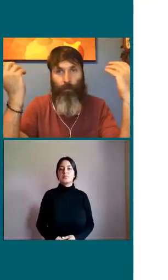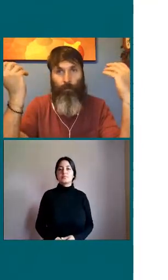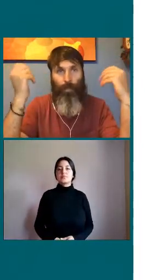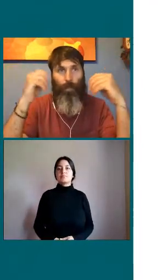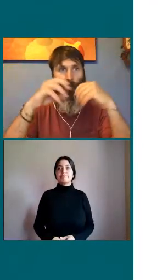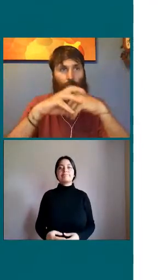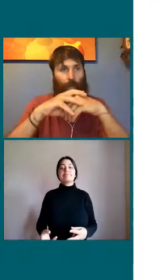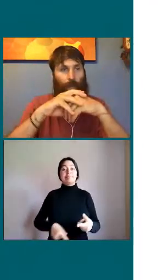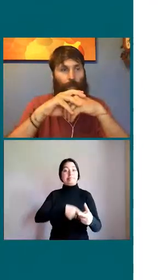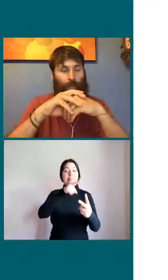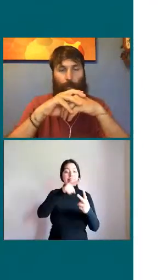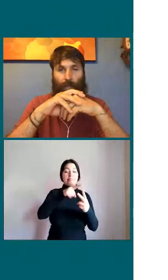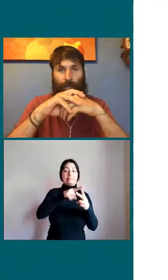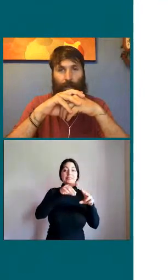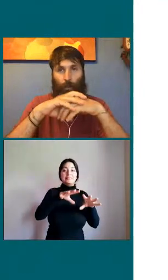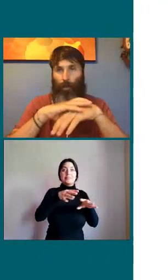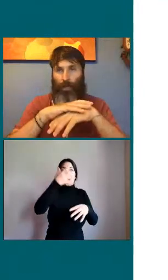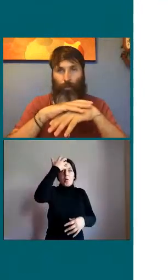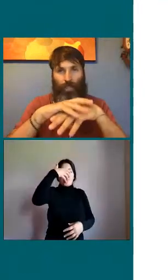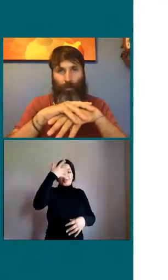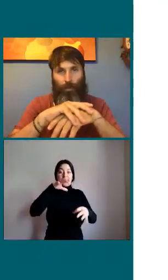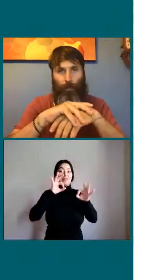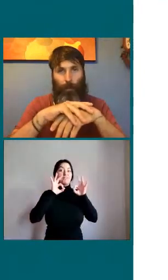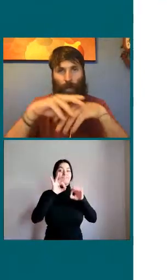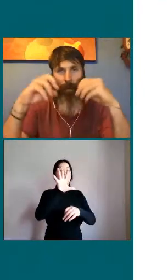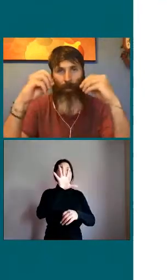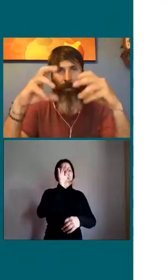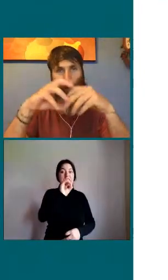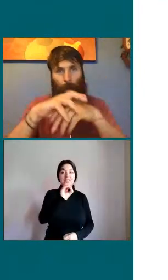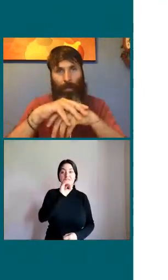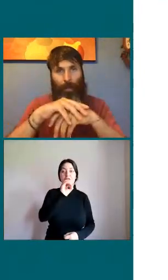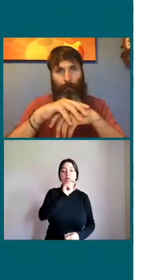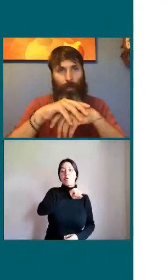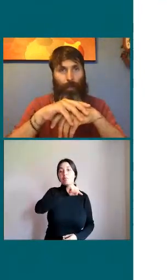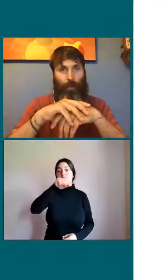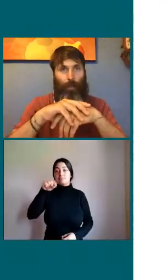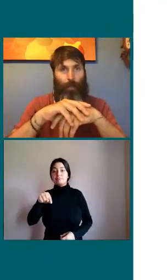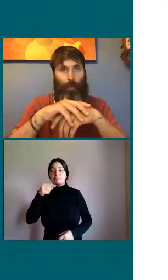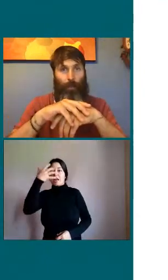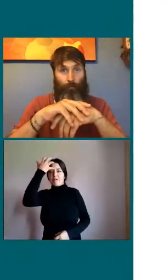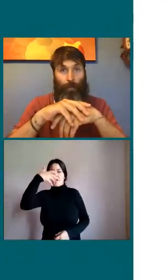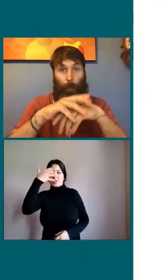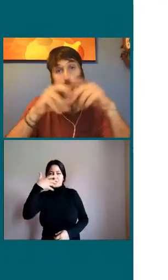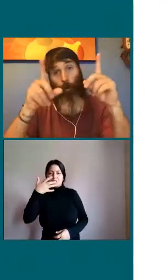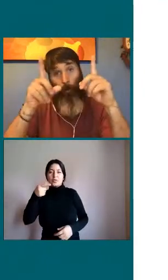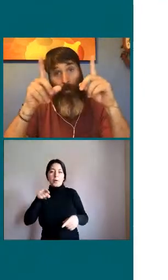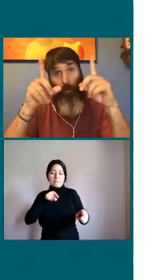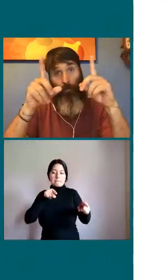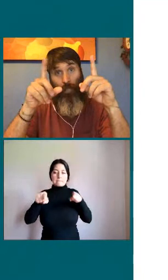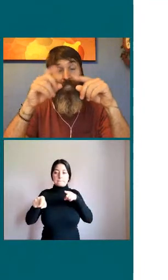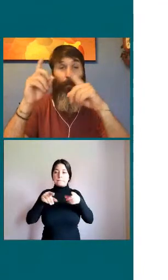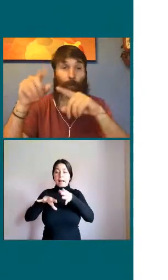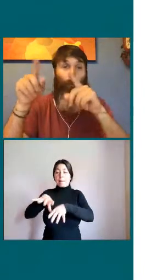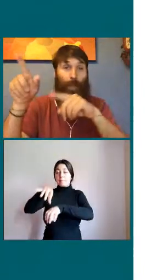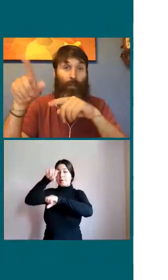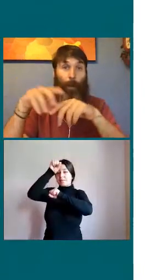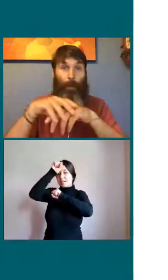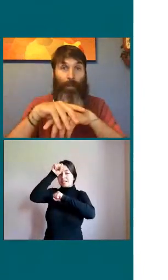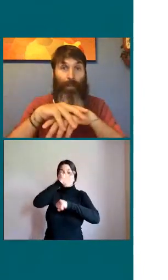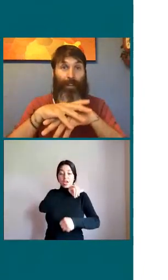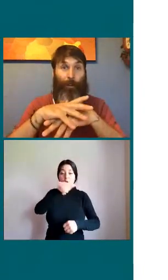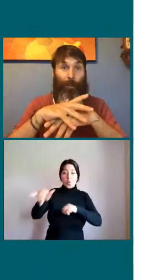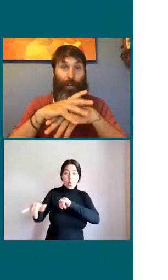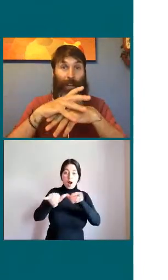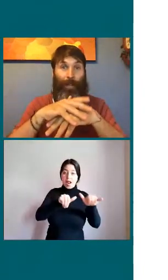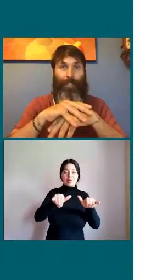mismo. Yo me he centrado durante muchísimo tiempo en que mi alumnado aprenda. apruebe, perdón. Y se me había olvidado la